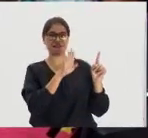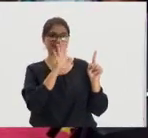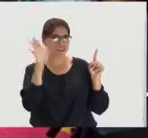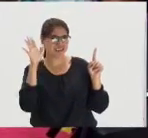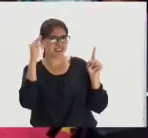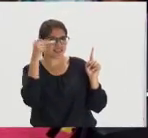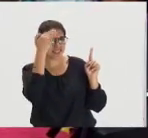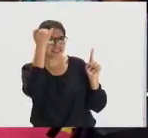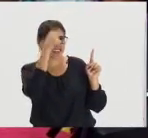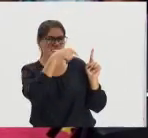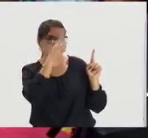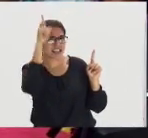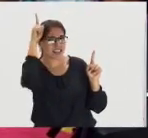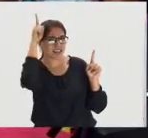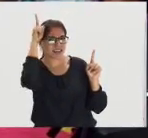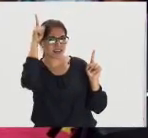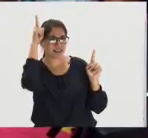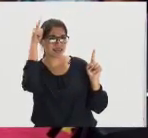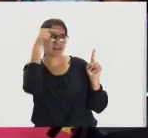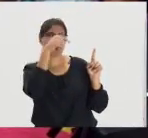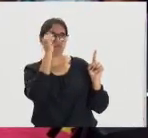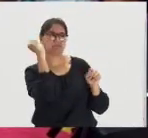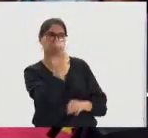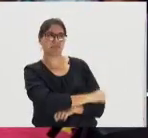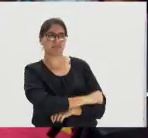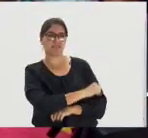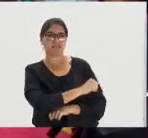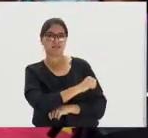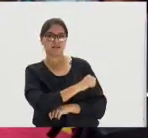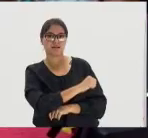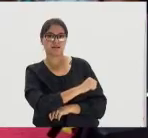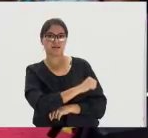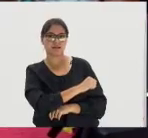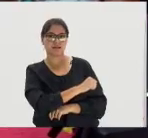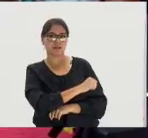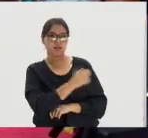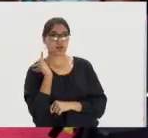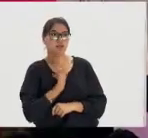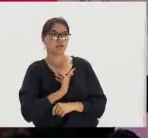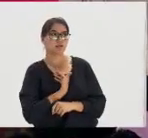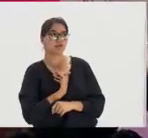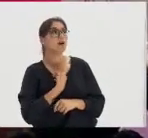Satanás, un derrotado frente a la cruz de Cristo, no te vaya a convencer a ti.